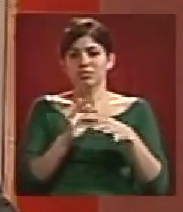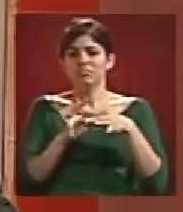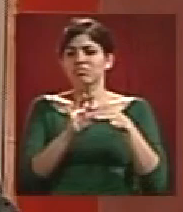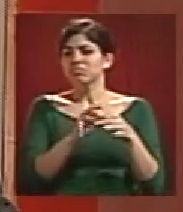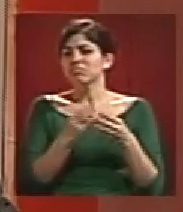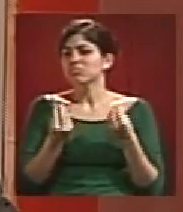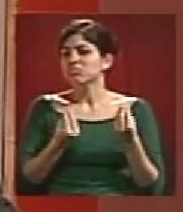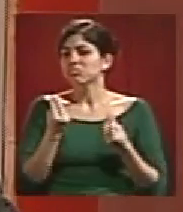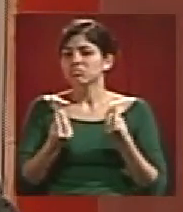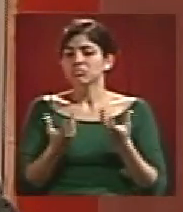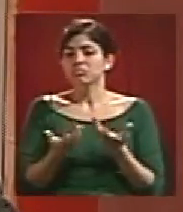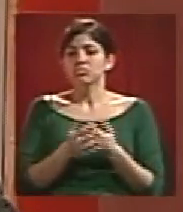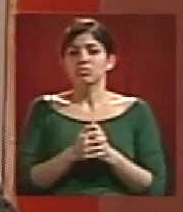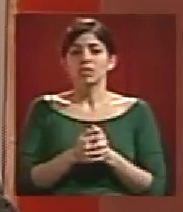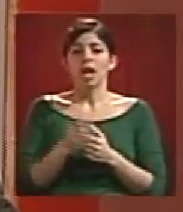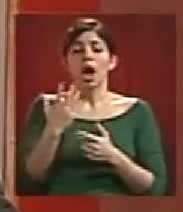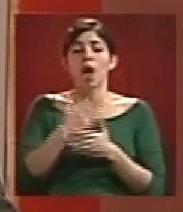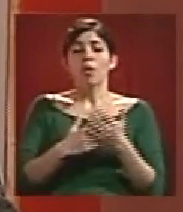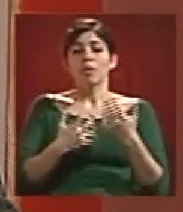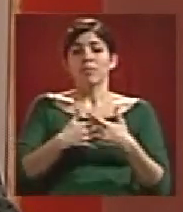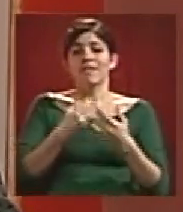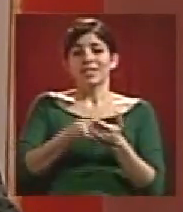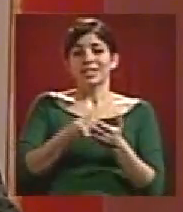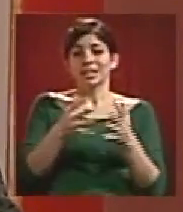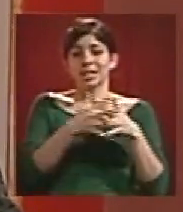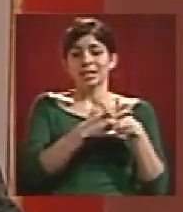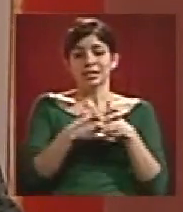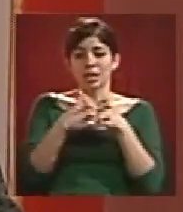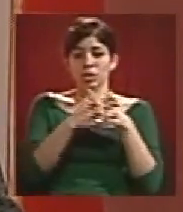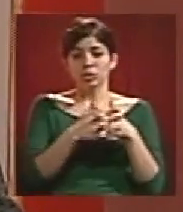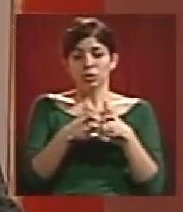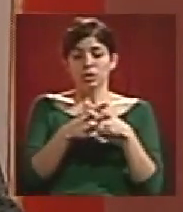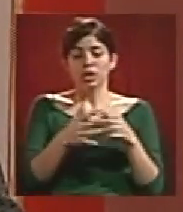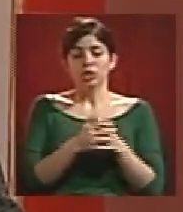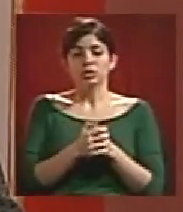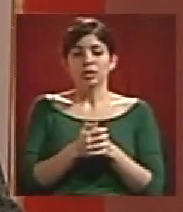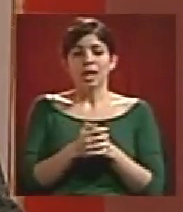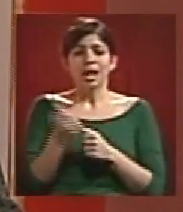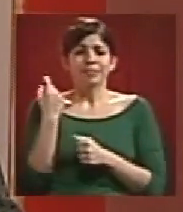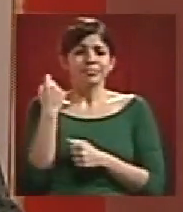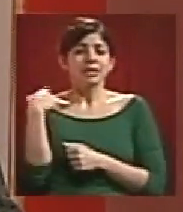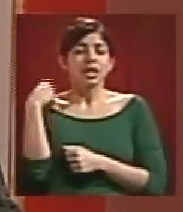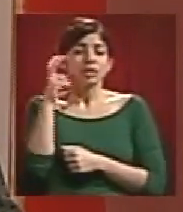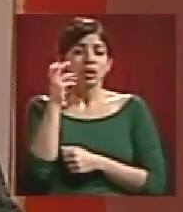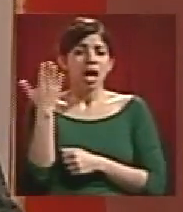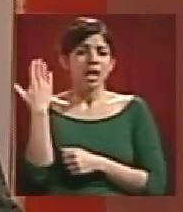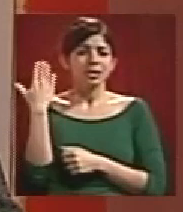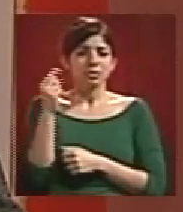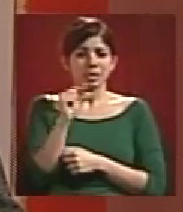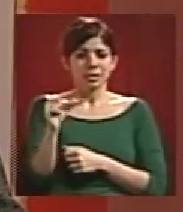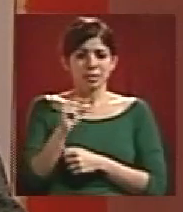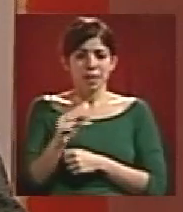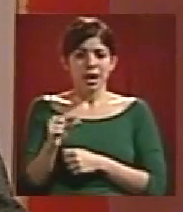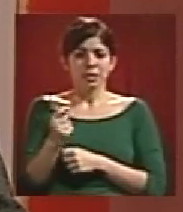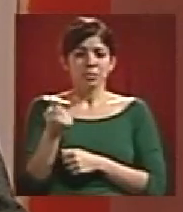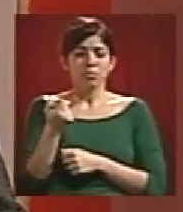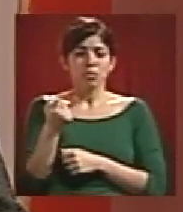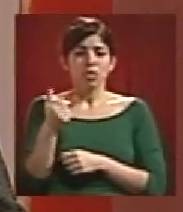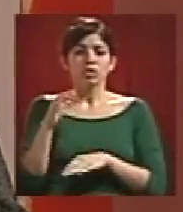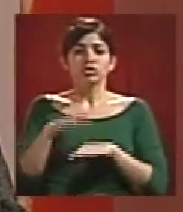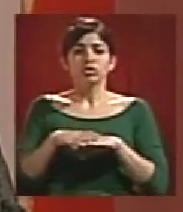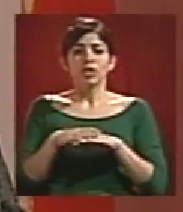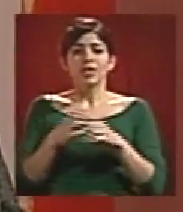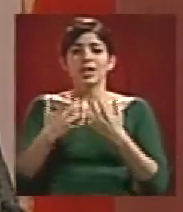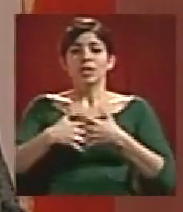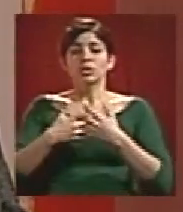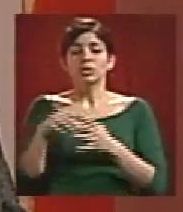tema, alguna empresa financiera de los Estados Unidos como para saber su propio impacto? Acabamos de escuchar hace unas semanas, tal vez un poquito al margen de la